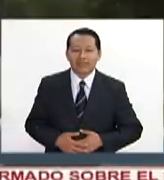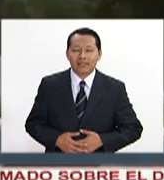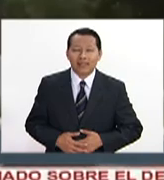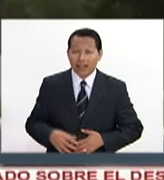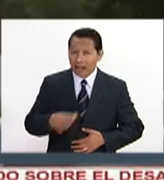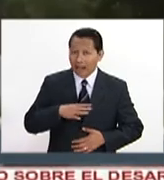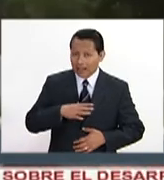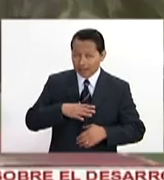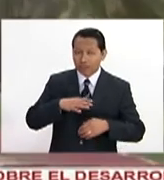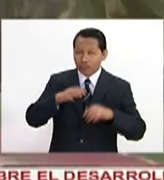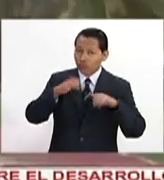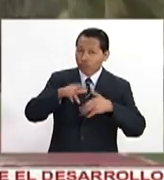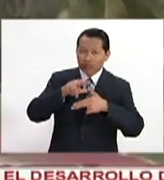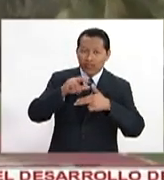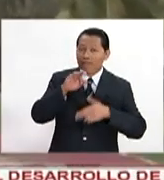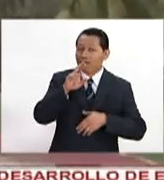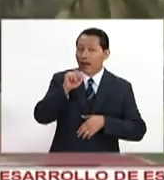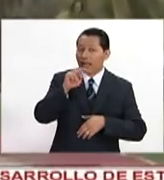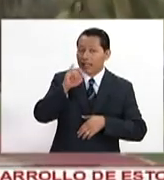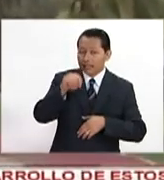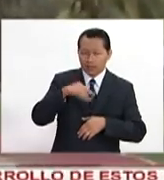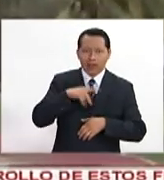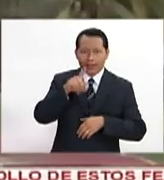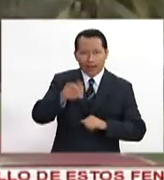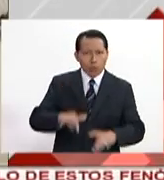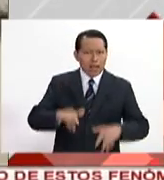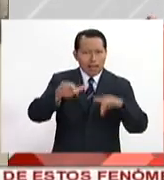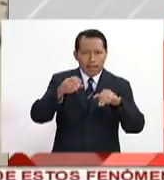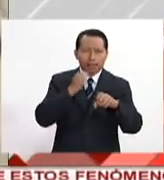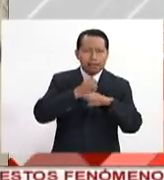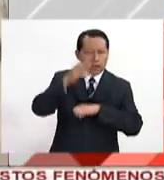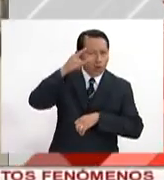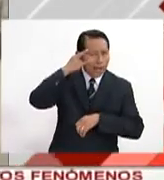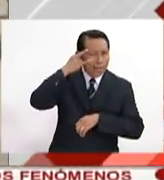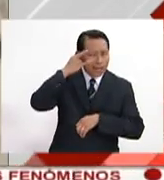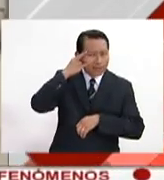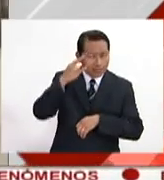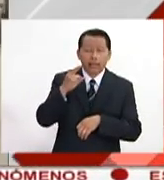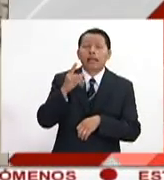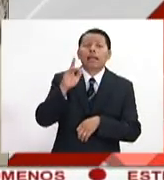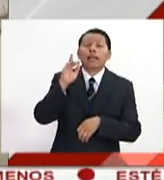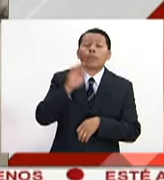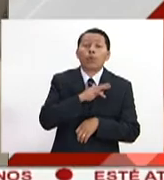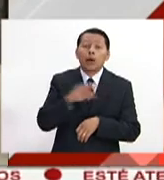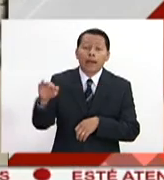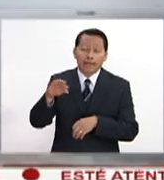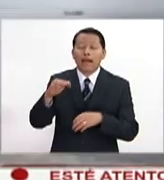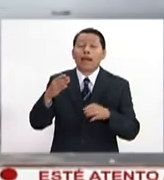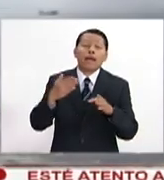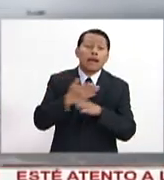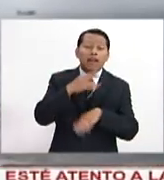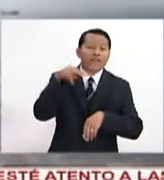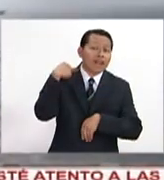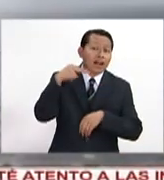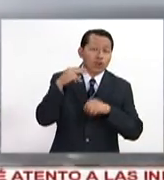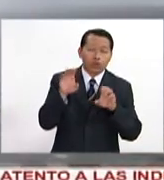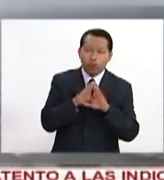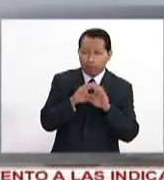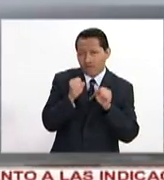El paso de la tormenta Franklin generó inundaciones y afectaciones en el estado de Campeche. Se prevé que entre a Veracruz como huracán.